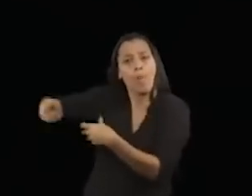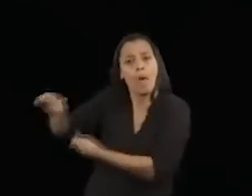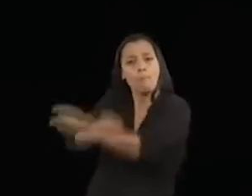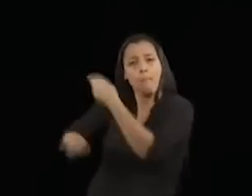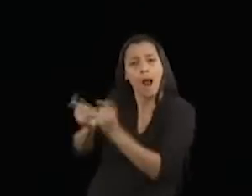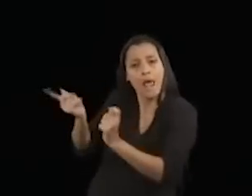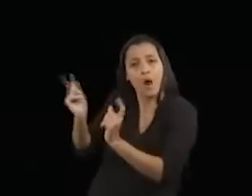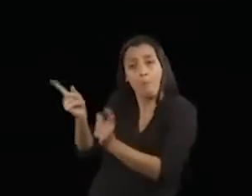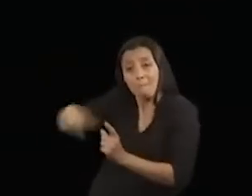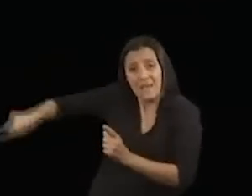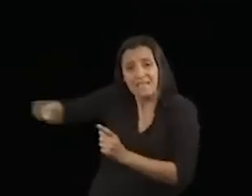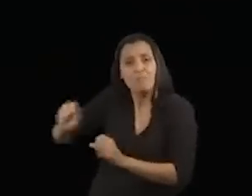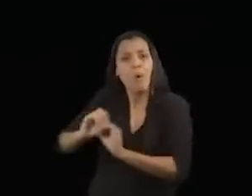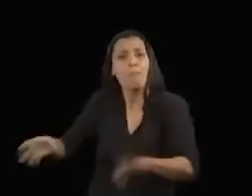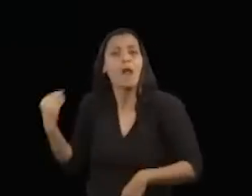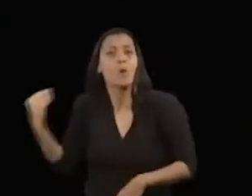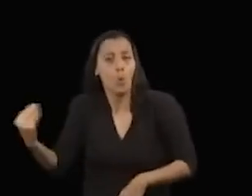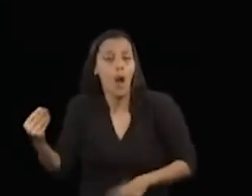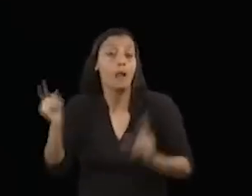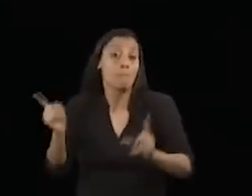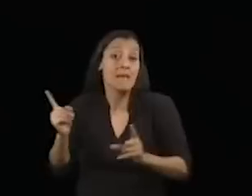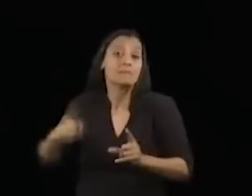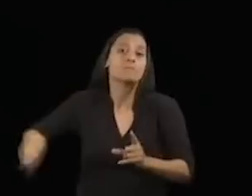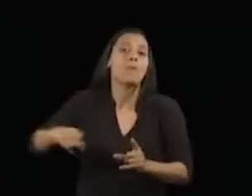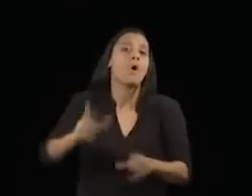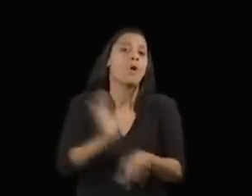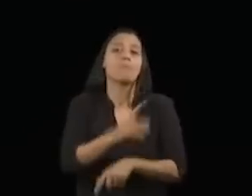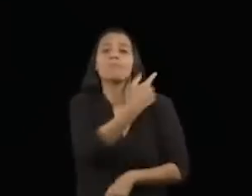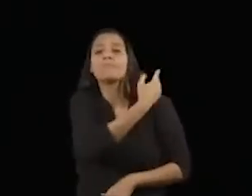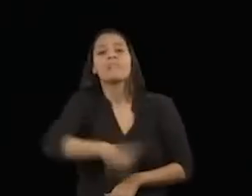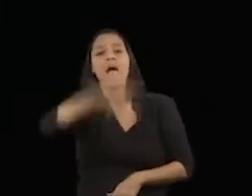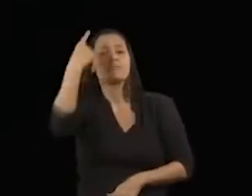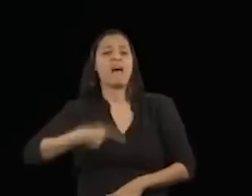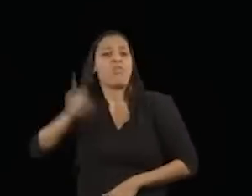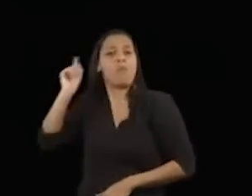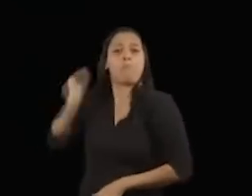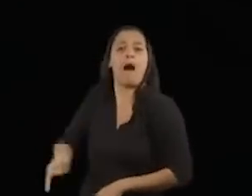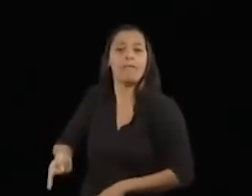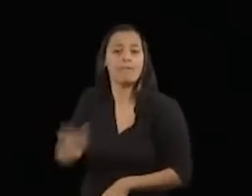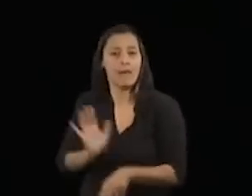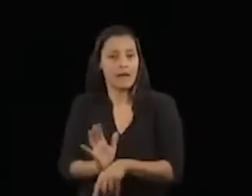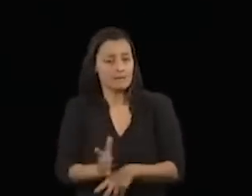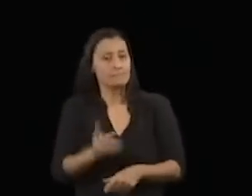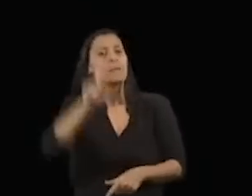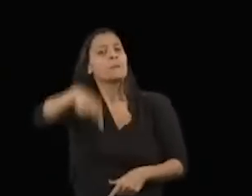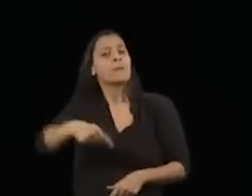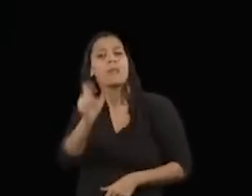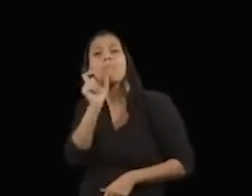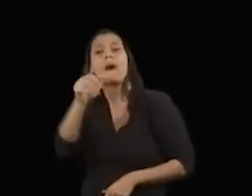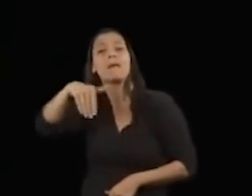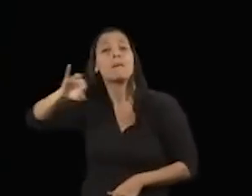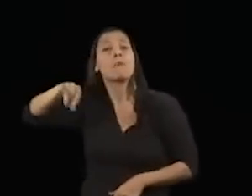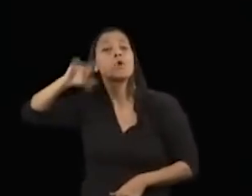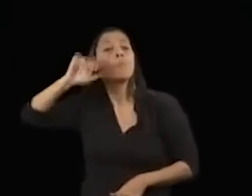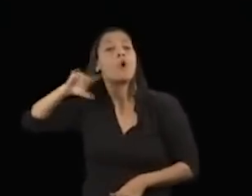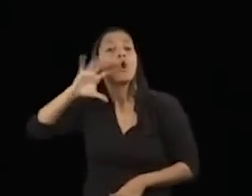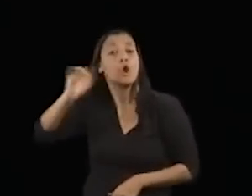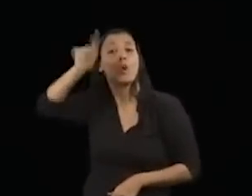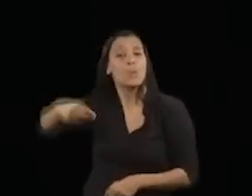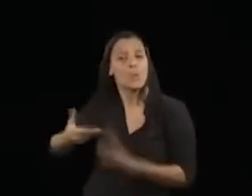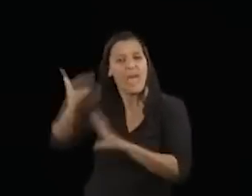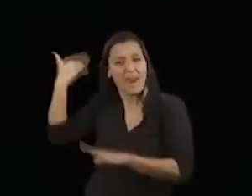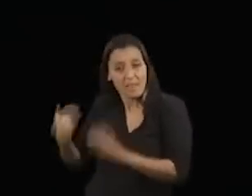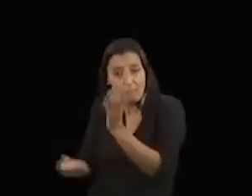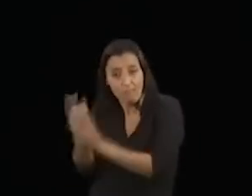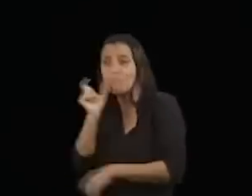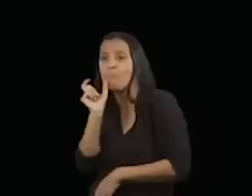monopolio que está determinado por la fuerza del Estado. De hecho, la definición original de monopolio es de Lord Coke, que es la que